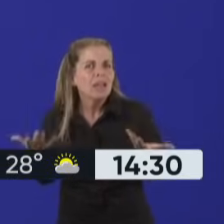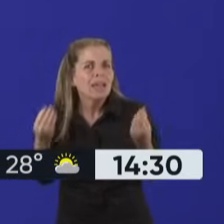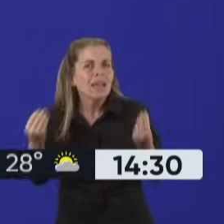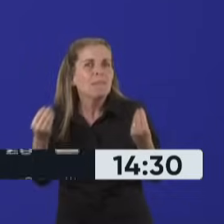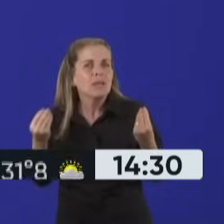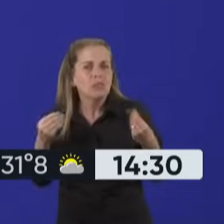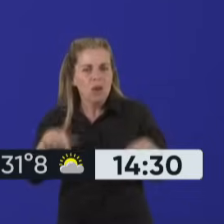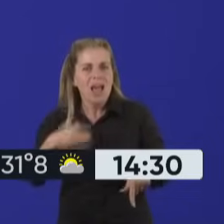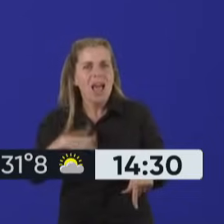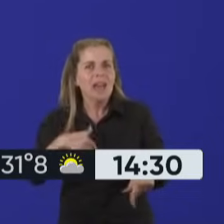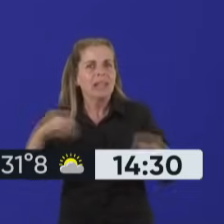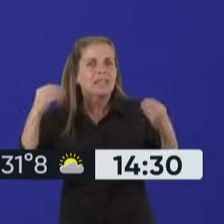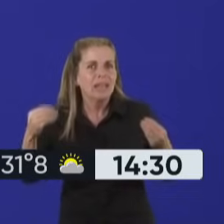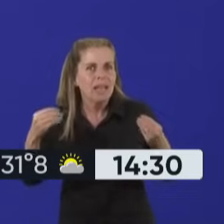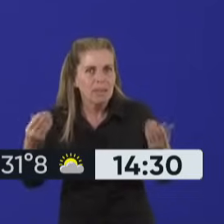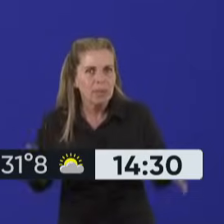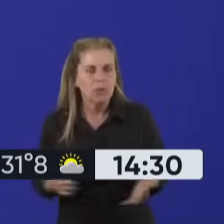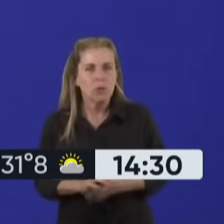pasado en Argentina.